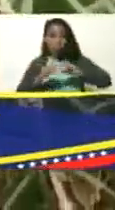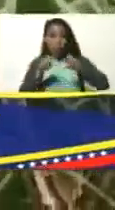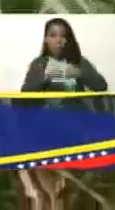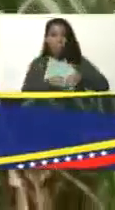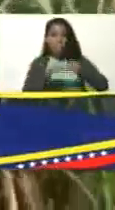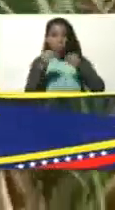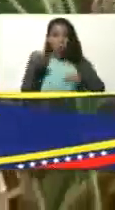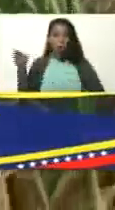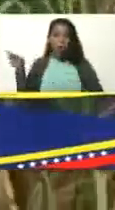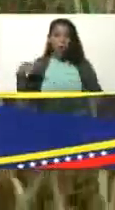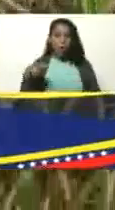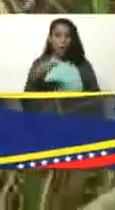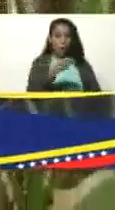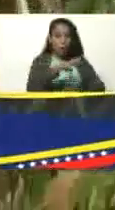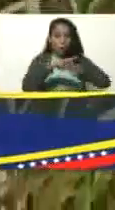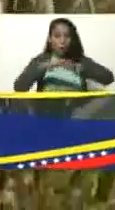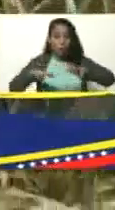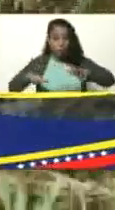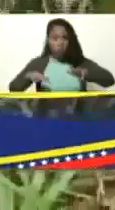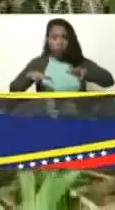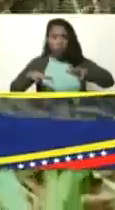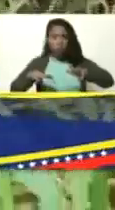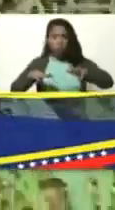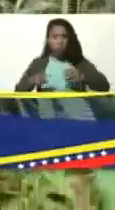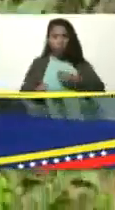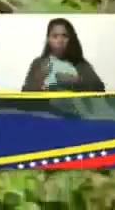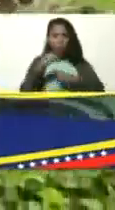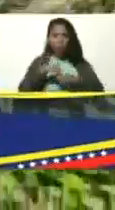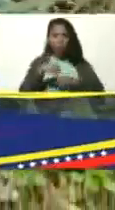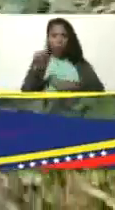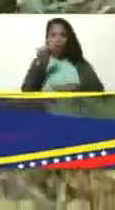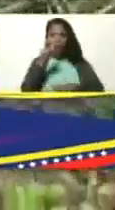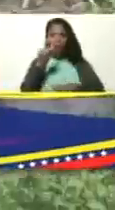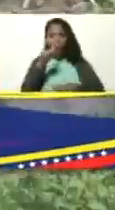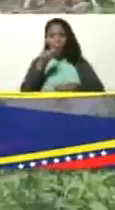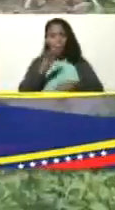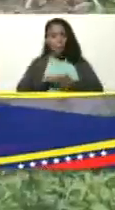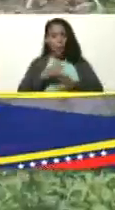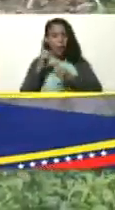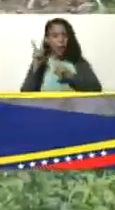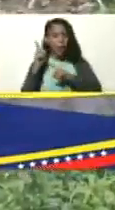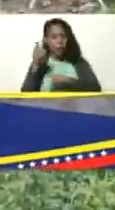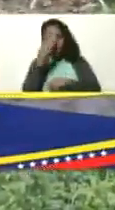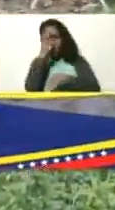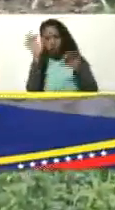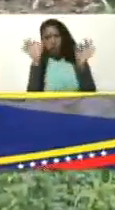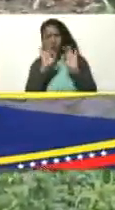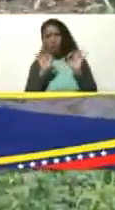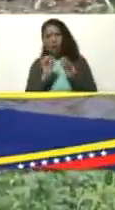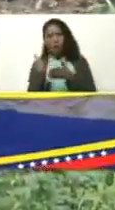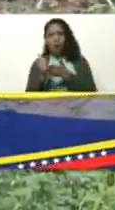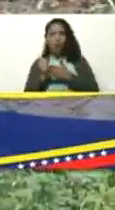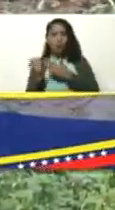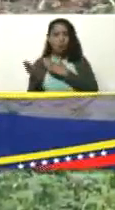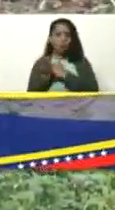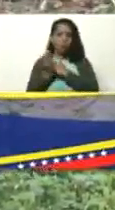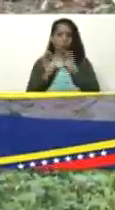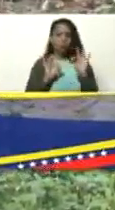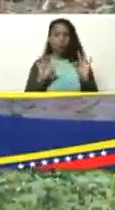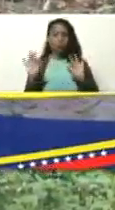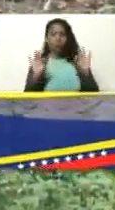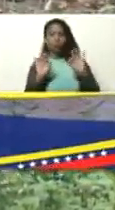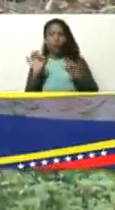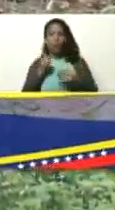quebradas, alcantarillas, cunetas, drenaje y canalización de aguas lluviales, porque eso sin duda alguna ayuda a prevenir cualquiera de las